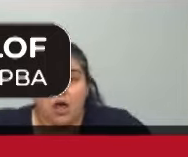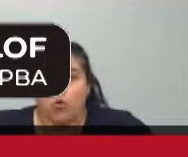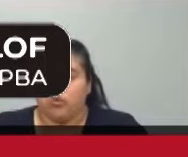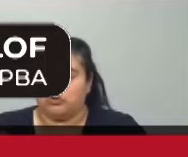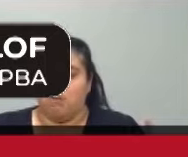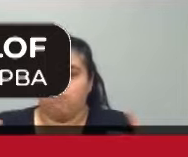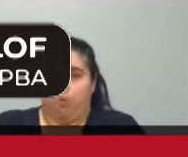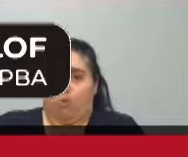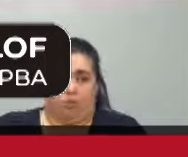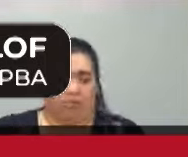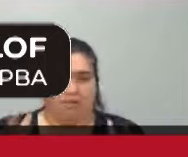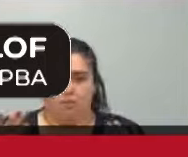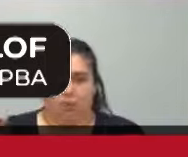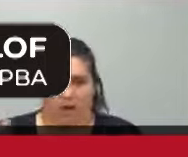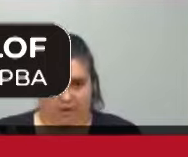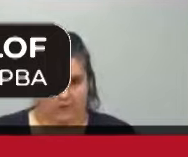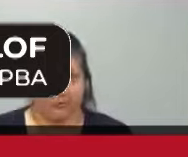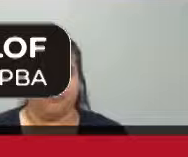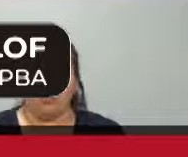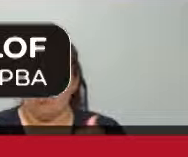sin las obras.